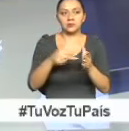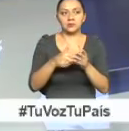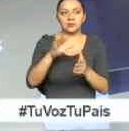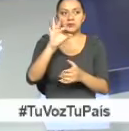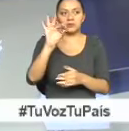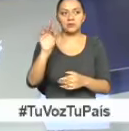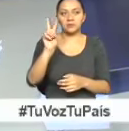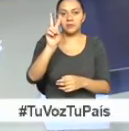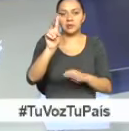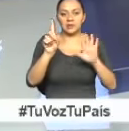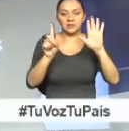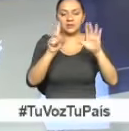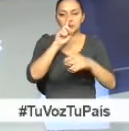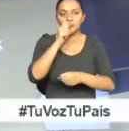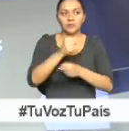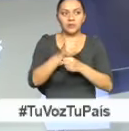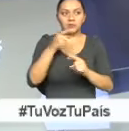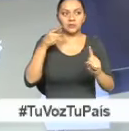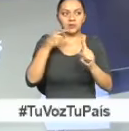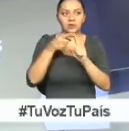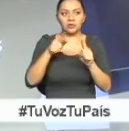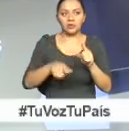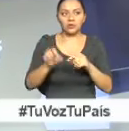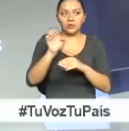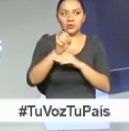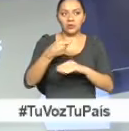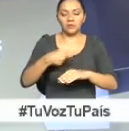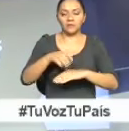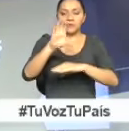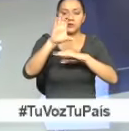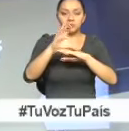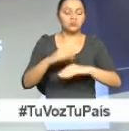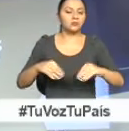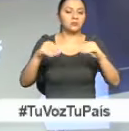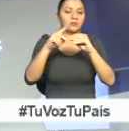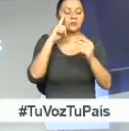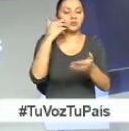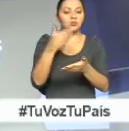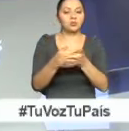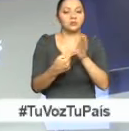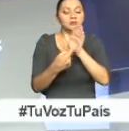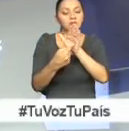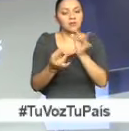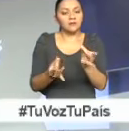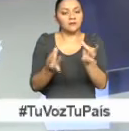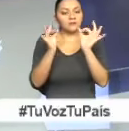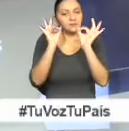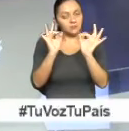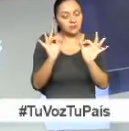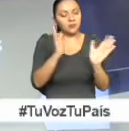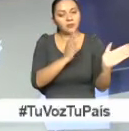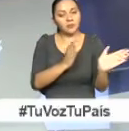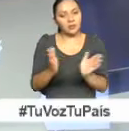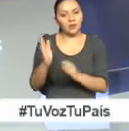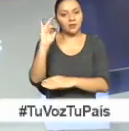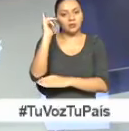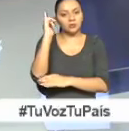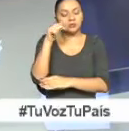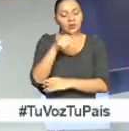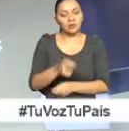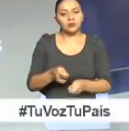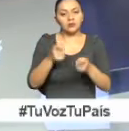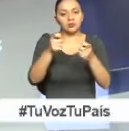3.526 empleos directos en el país. Estas inversiones son una muestra más de la eficiencia de las políticas industriales que se